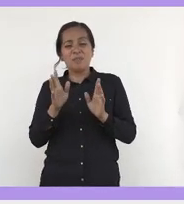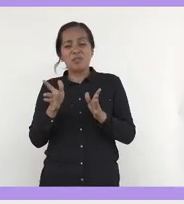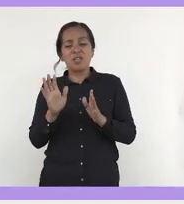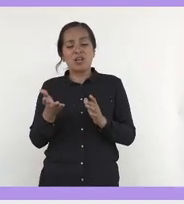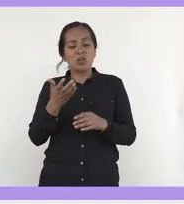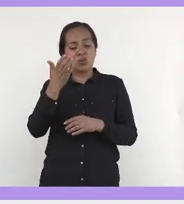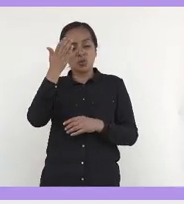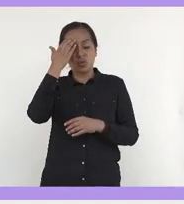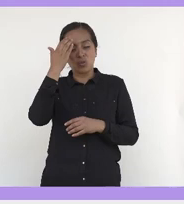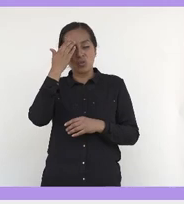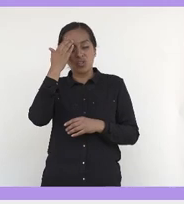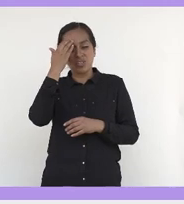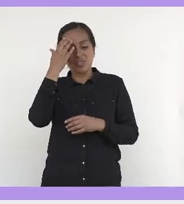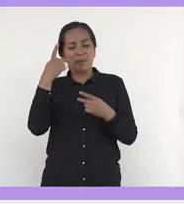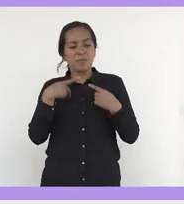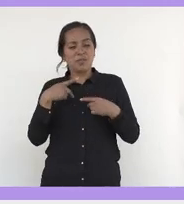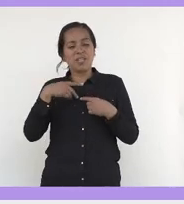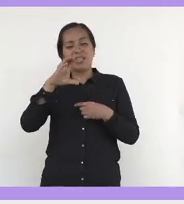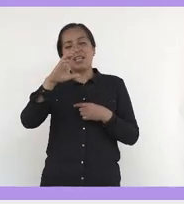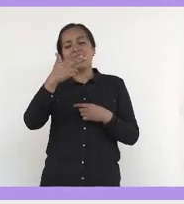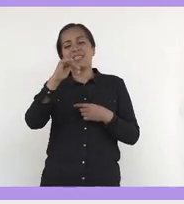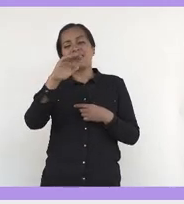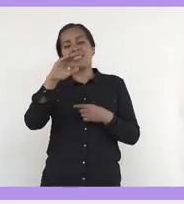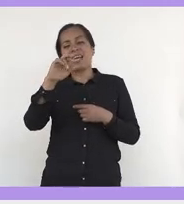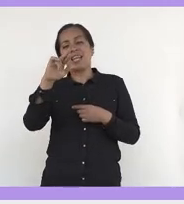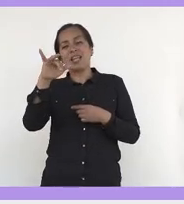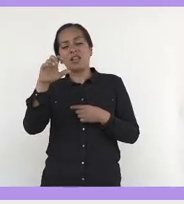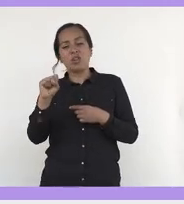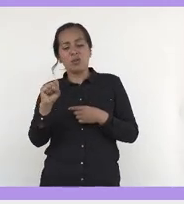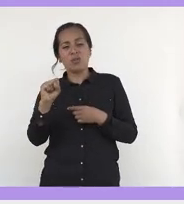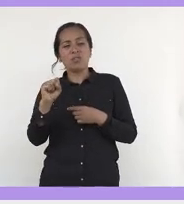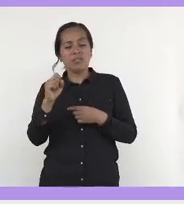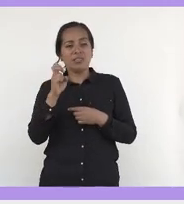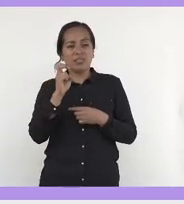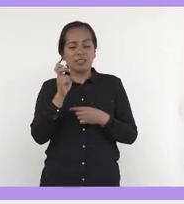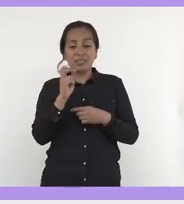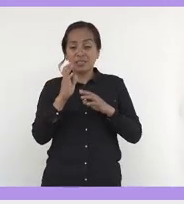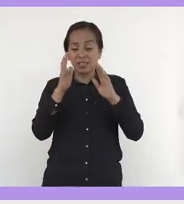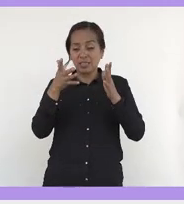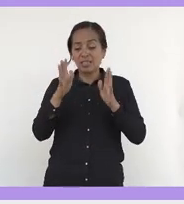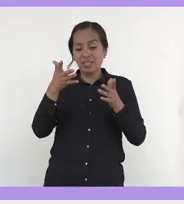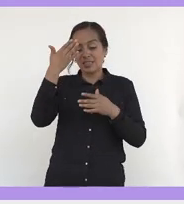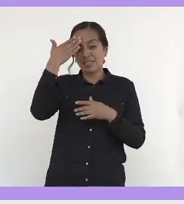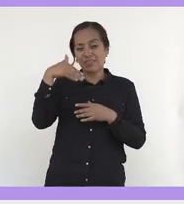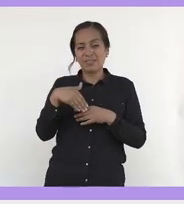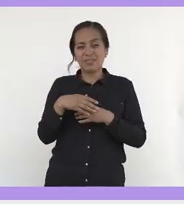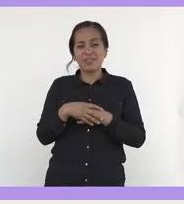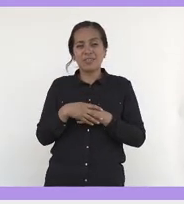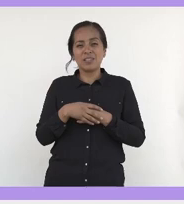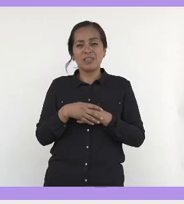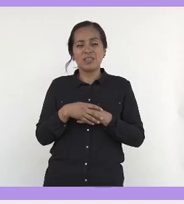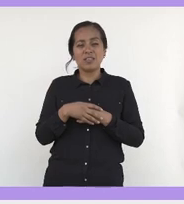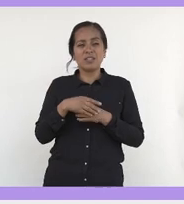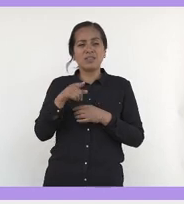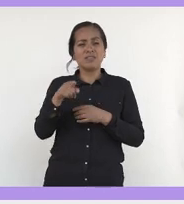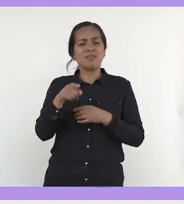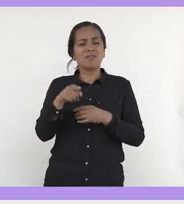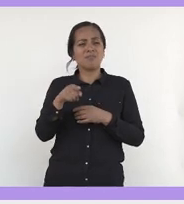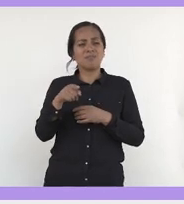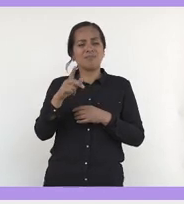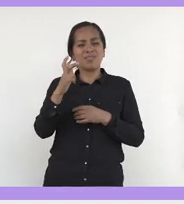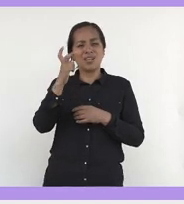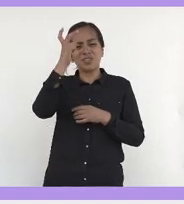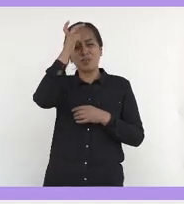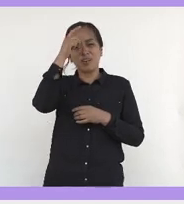a gente como el Chicharito y cosas así que es un poco más grande pero sabes O sea ya sabíamos aparte los de Guadalajara no sé que tenemos en